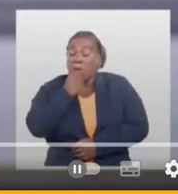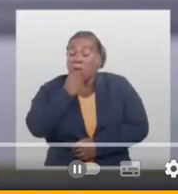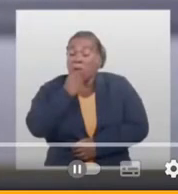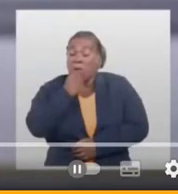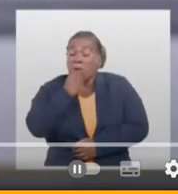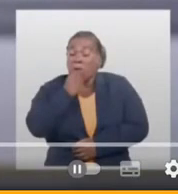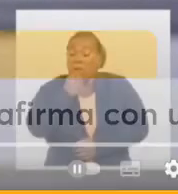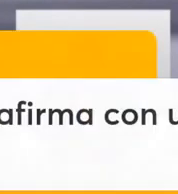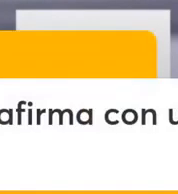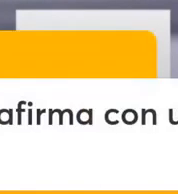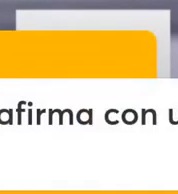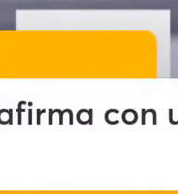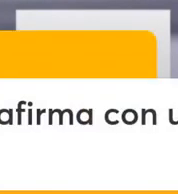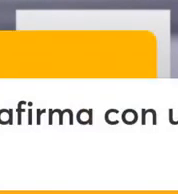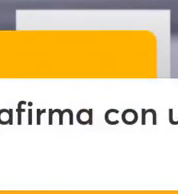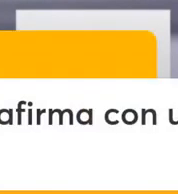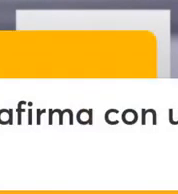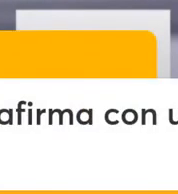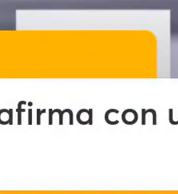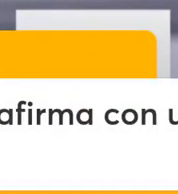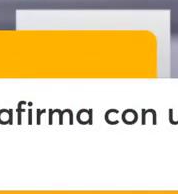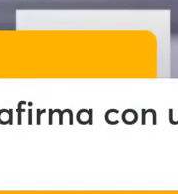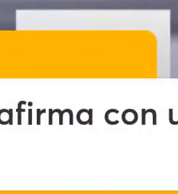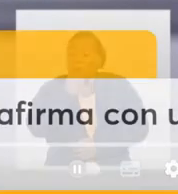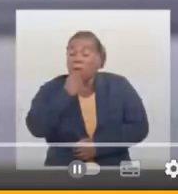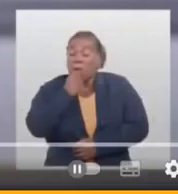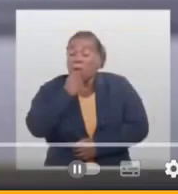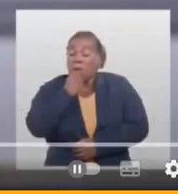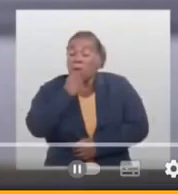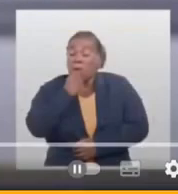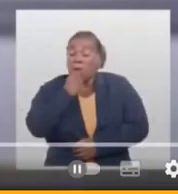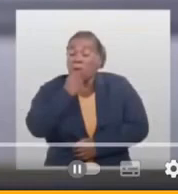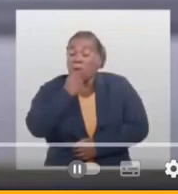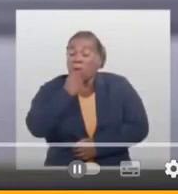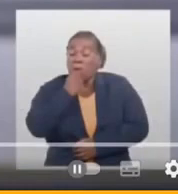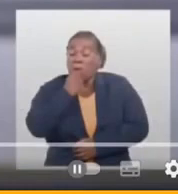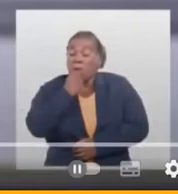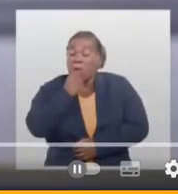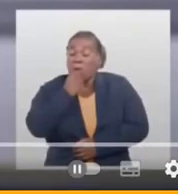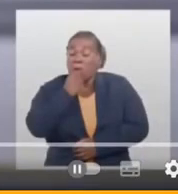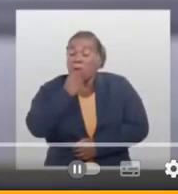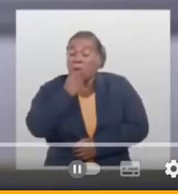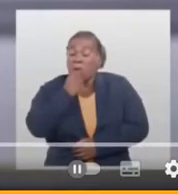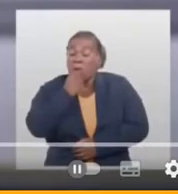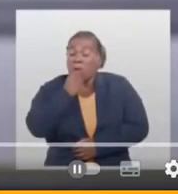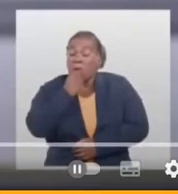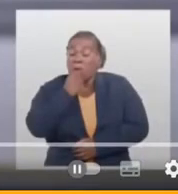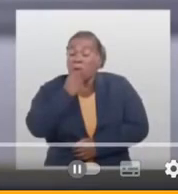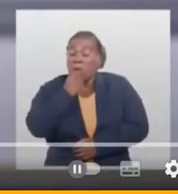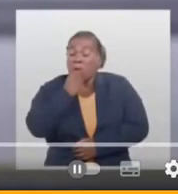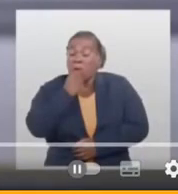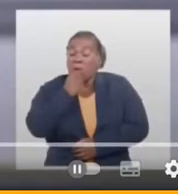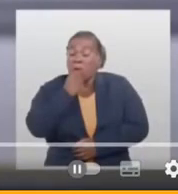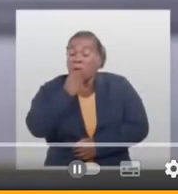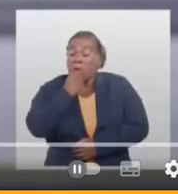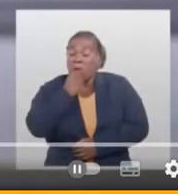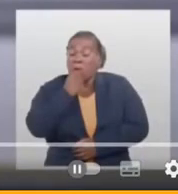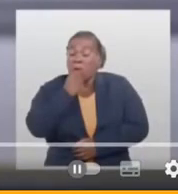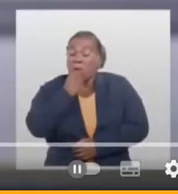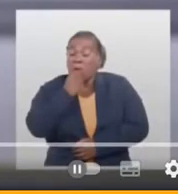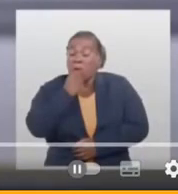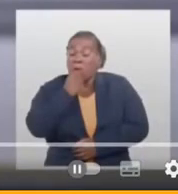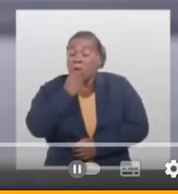¿Sabes lo que te crees? Es eso, señores. Y eso también, Liu, da la medida de cómo... Porque ellos antes ni siquiera